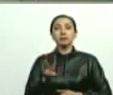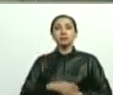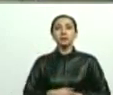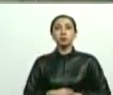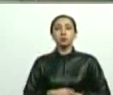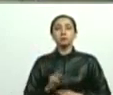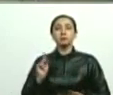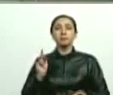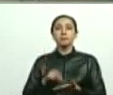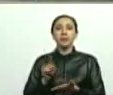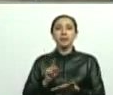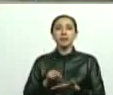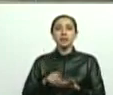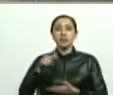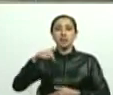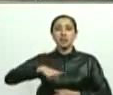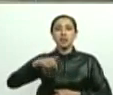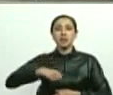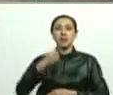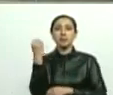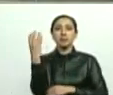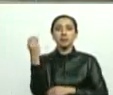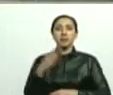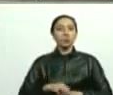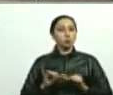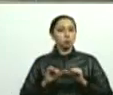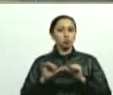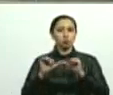presentes y siempre consecuentes.